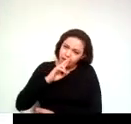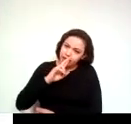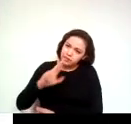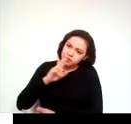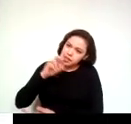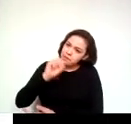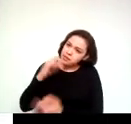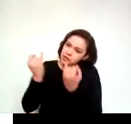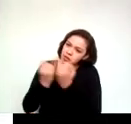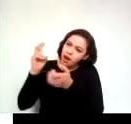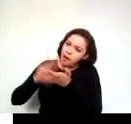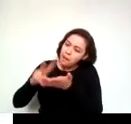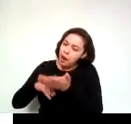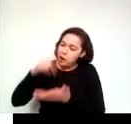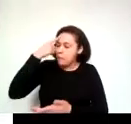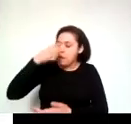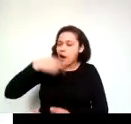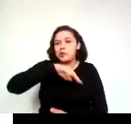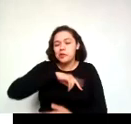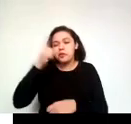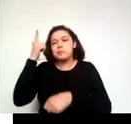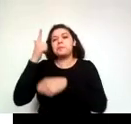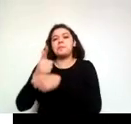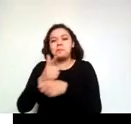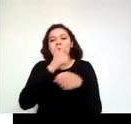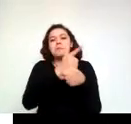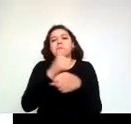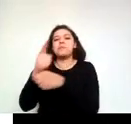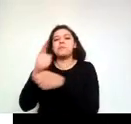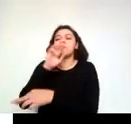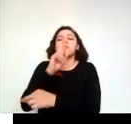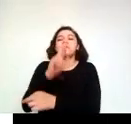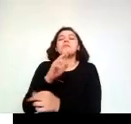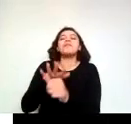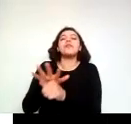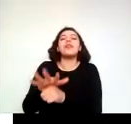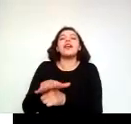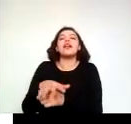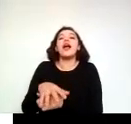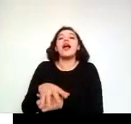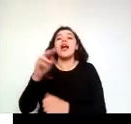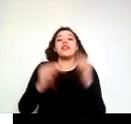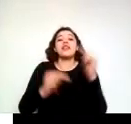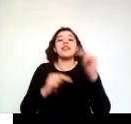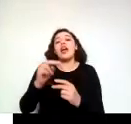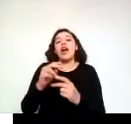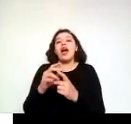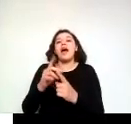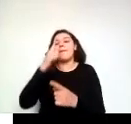valores como para poder identificar nuestro resultado, a qué riesgo corresponde.